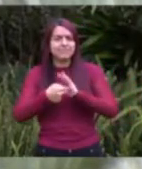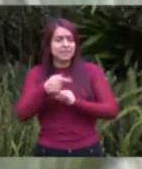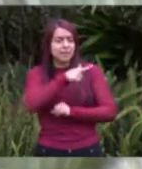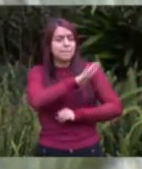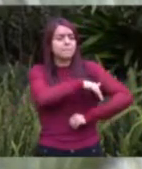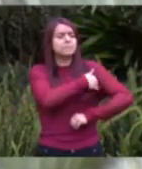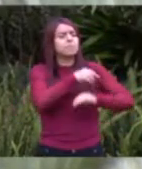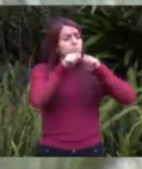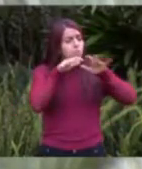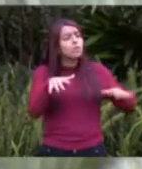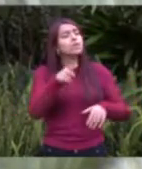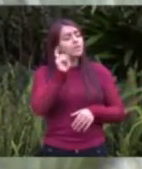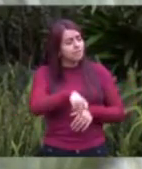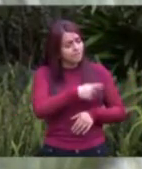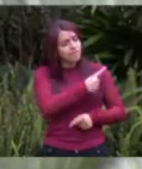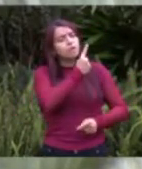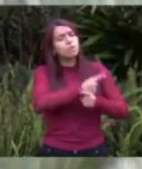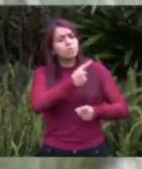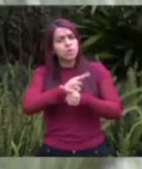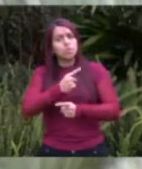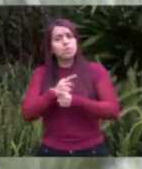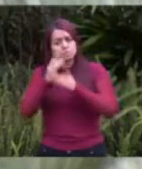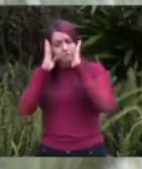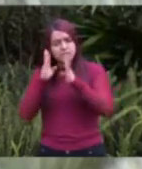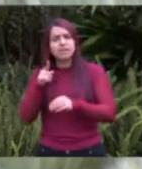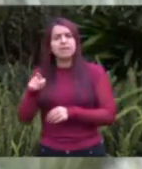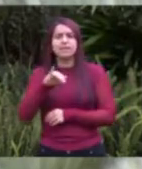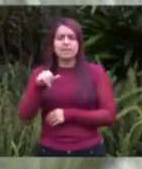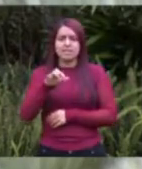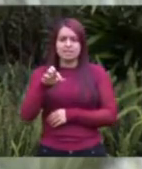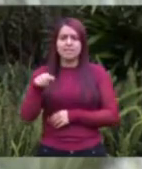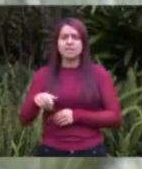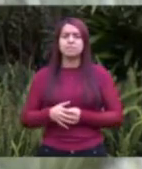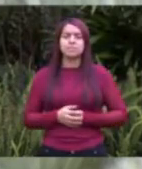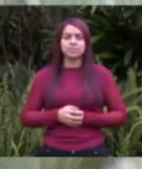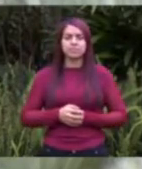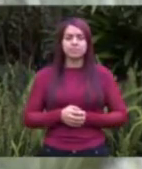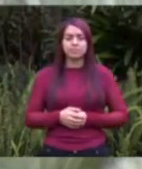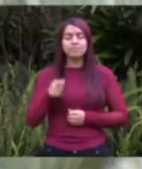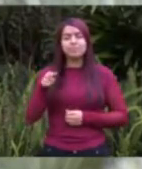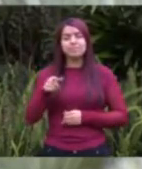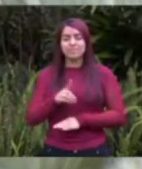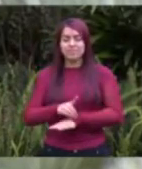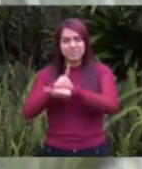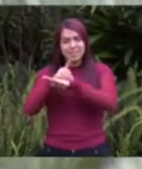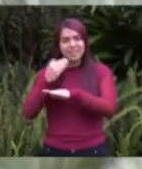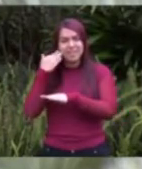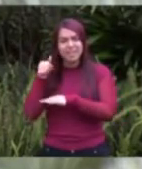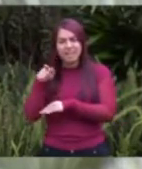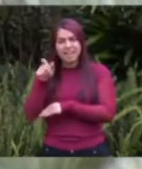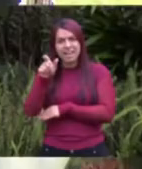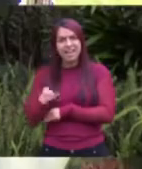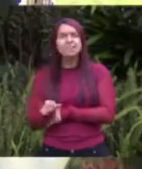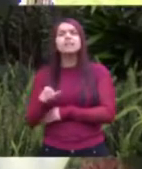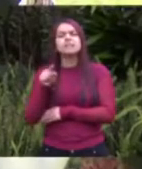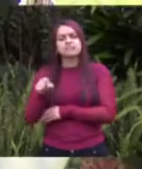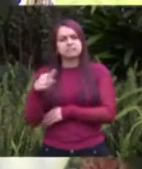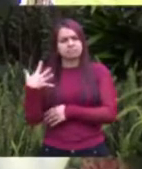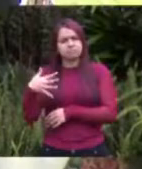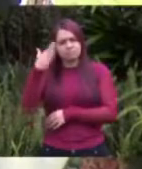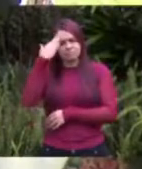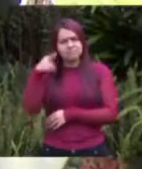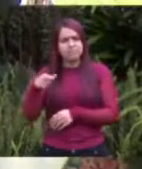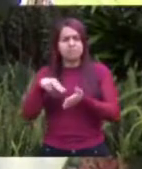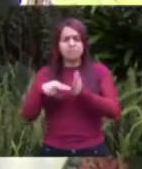siga cumpliendo con esta gran tarea. La JEP, bajo el mando de la doctora Linares, ha coincidido con nosotros en que la